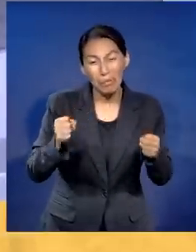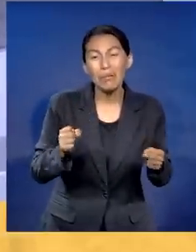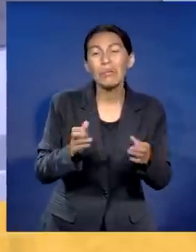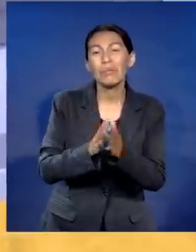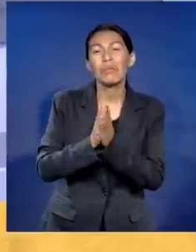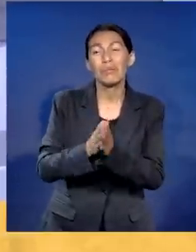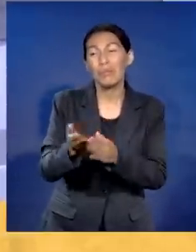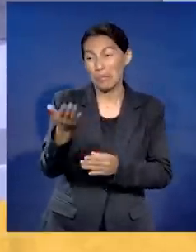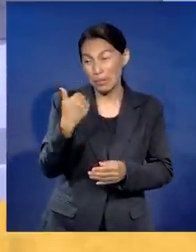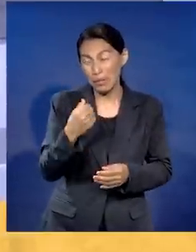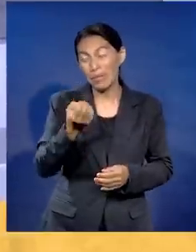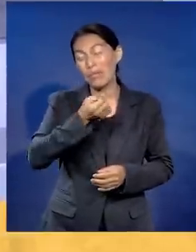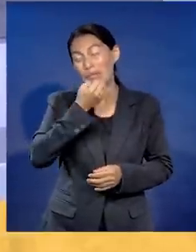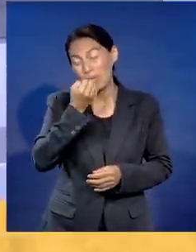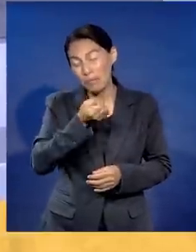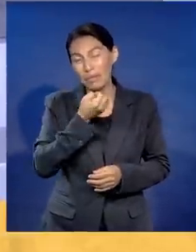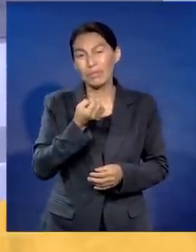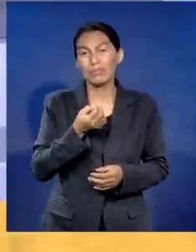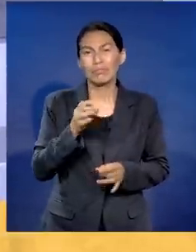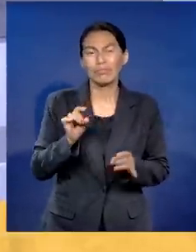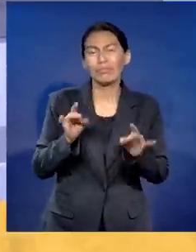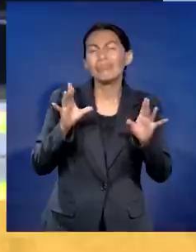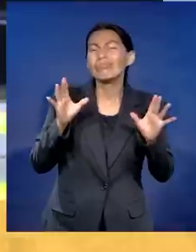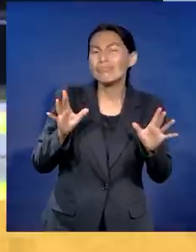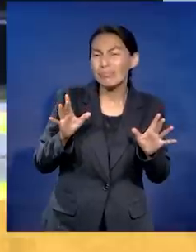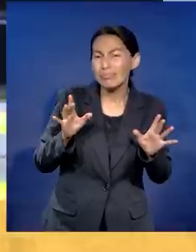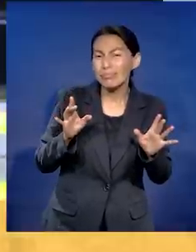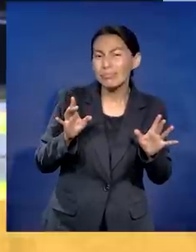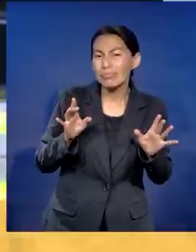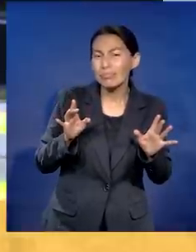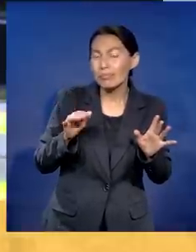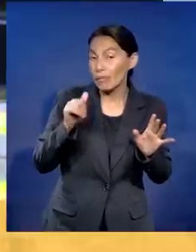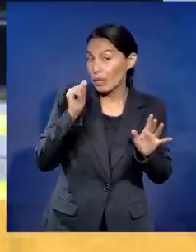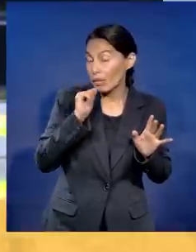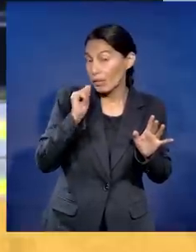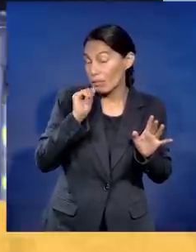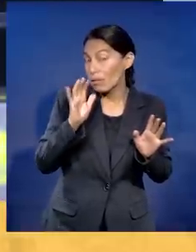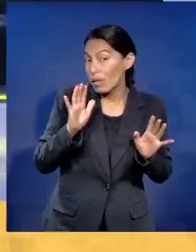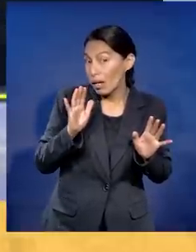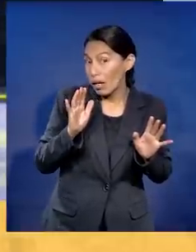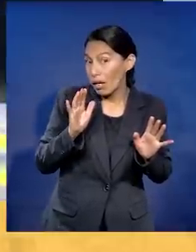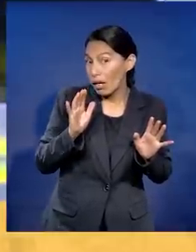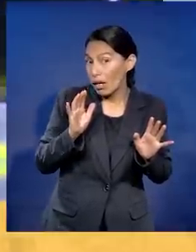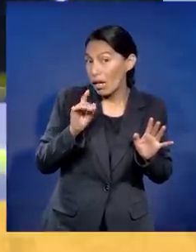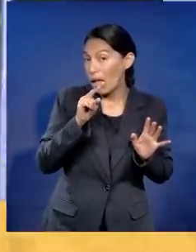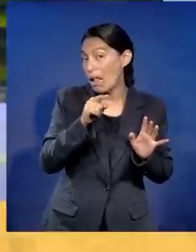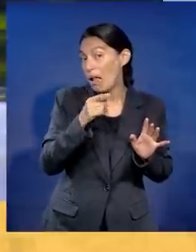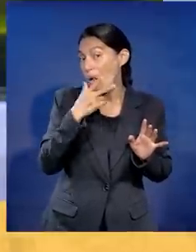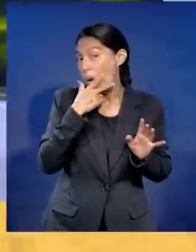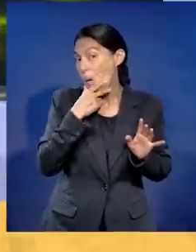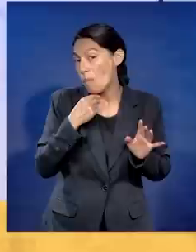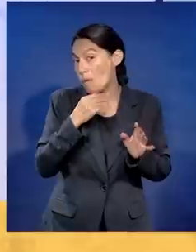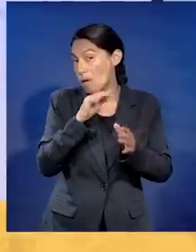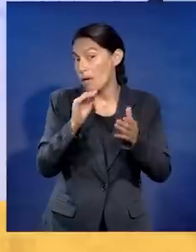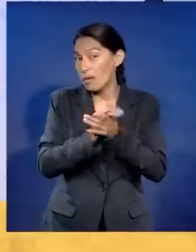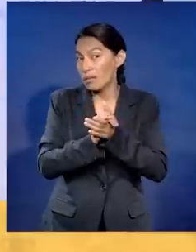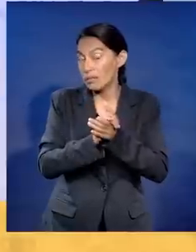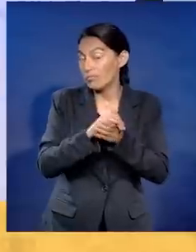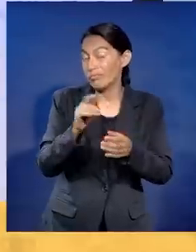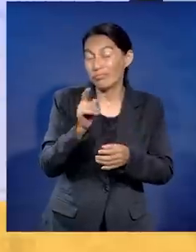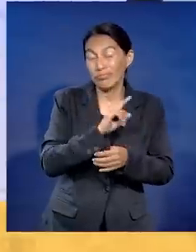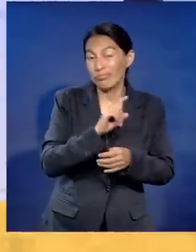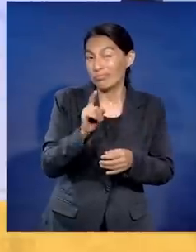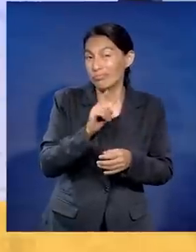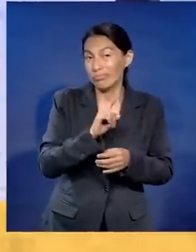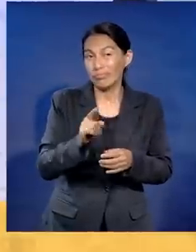no me quiero separar, por favor venga y ore. ¿Pero qué pasó? Casi siempre escucho esto, casi siempre escucho, es que ese no es el